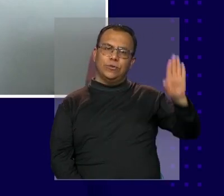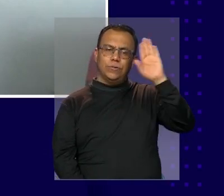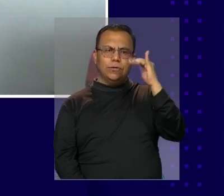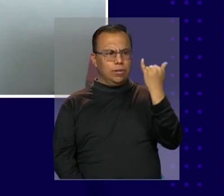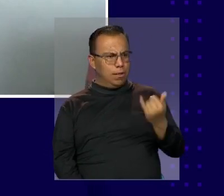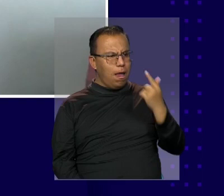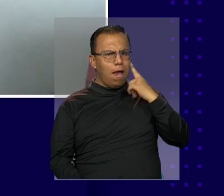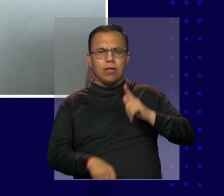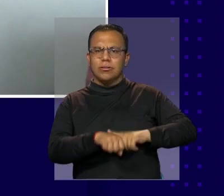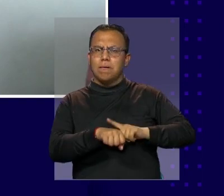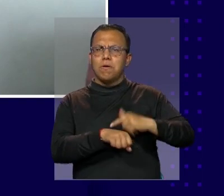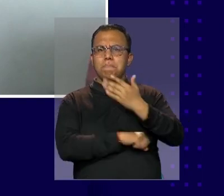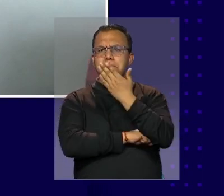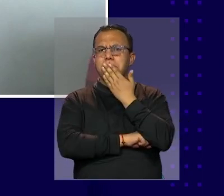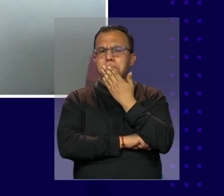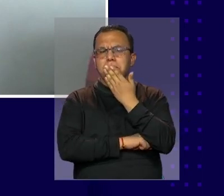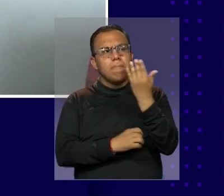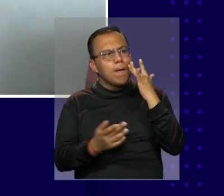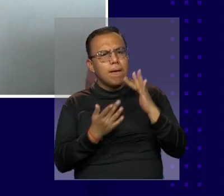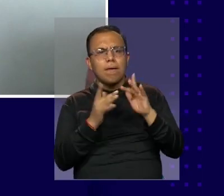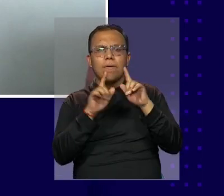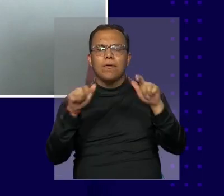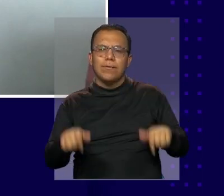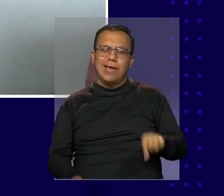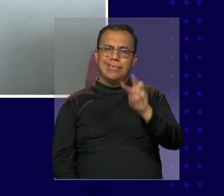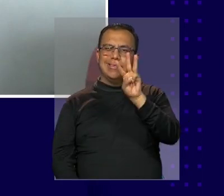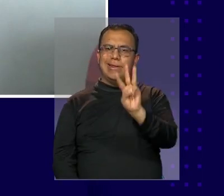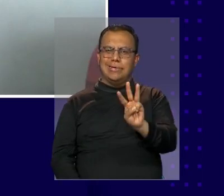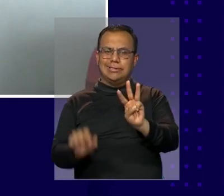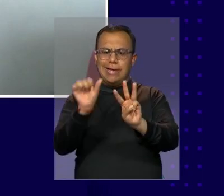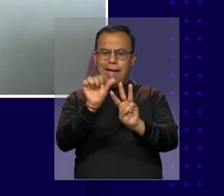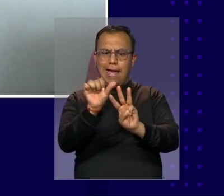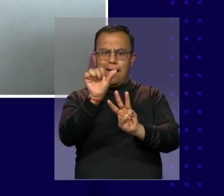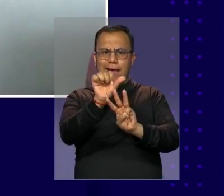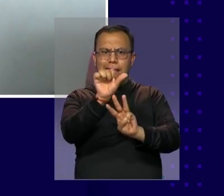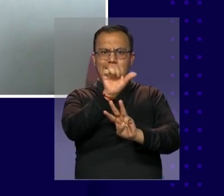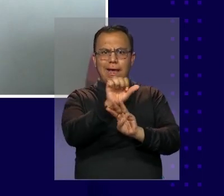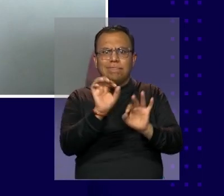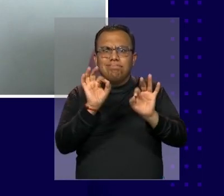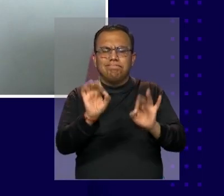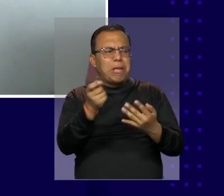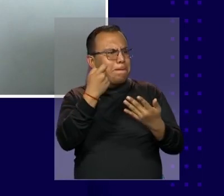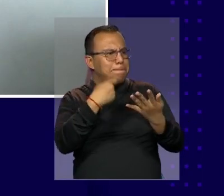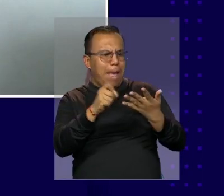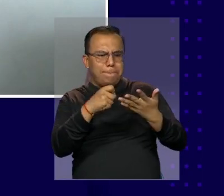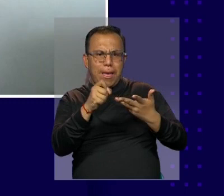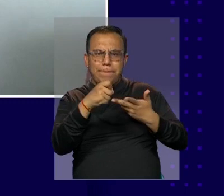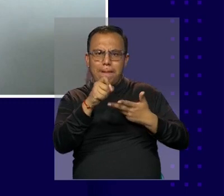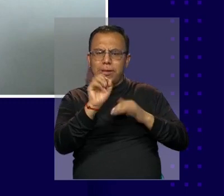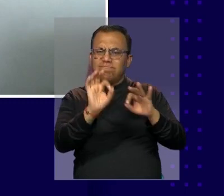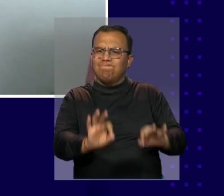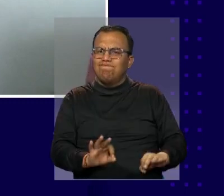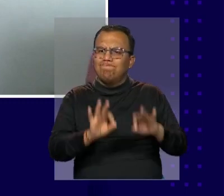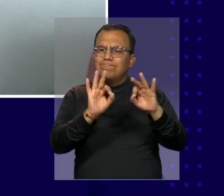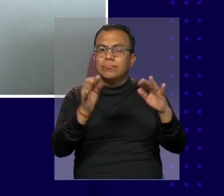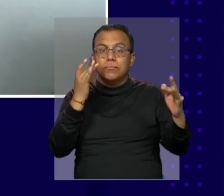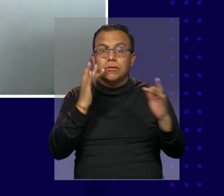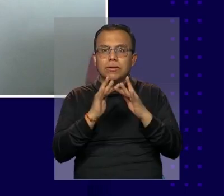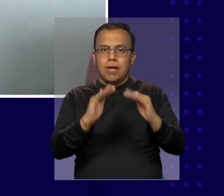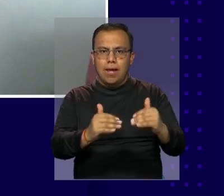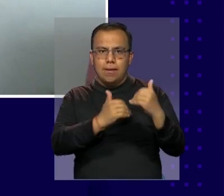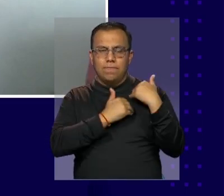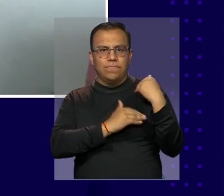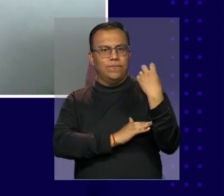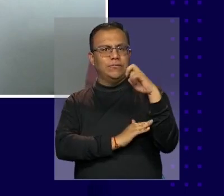tenido el tiempo suficiente. Estamos hablando de 3 candidatas que cumplen con todos los requisitos para ser fiscal general